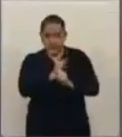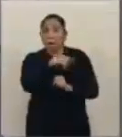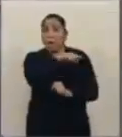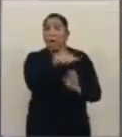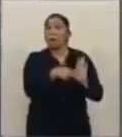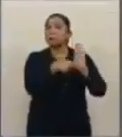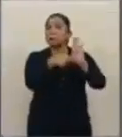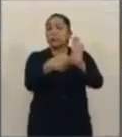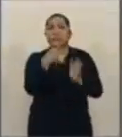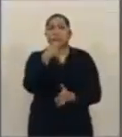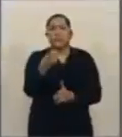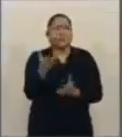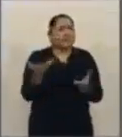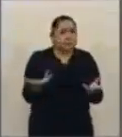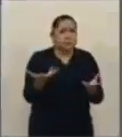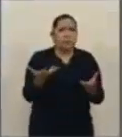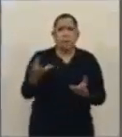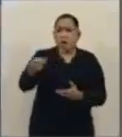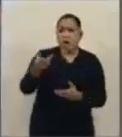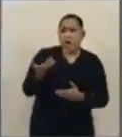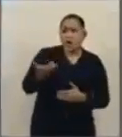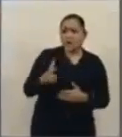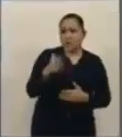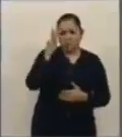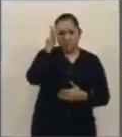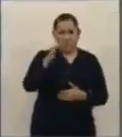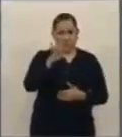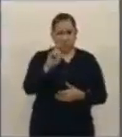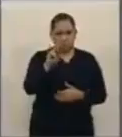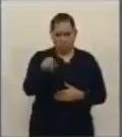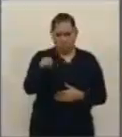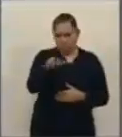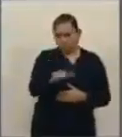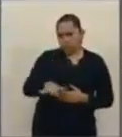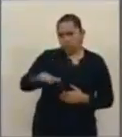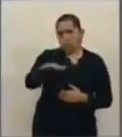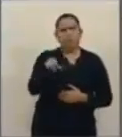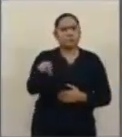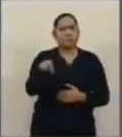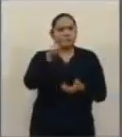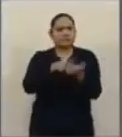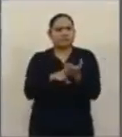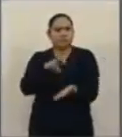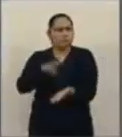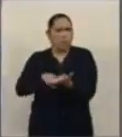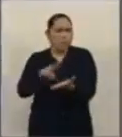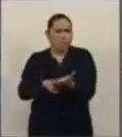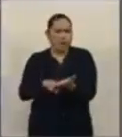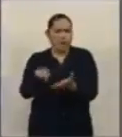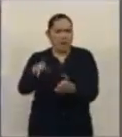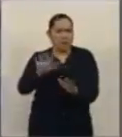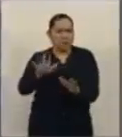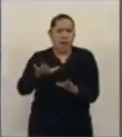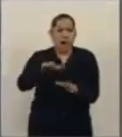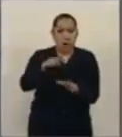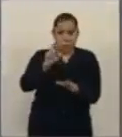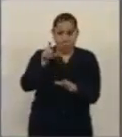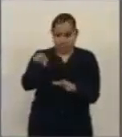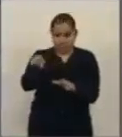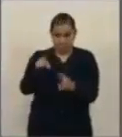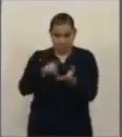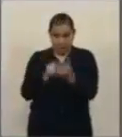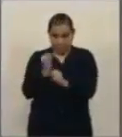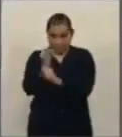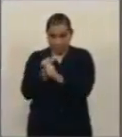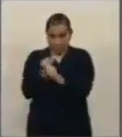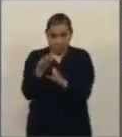inválidas todas las actuaciones del Río San Juan porque las ilegalidades cometidas antes y después de las